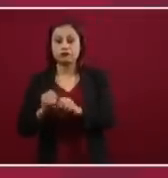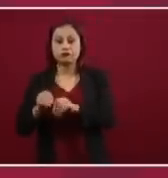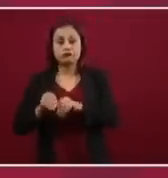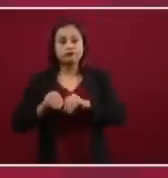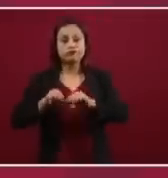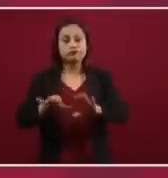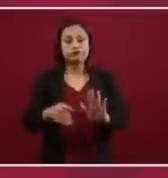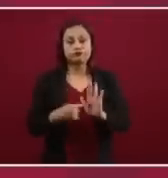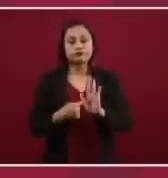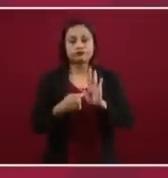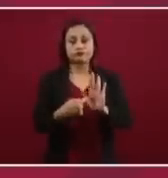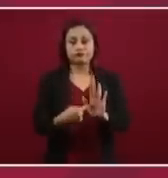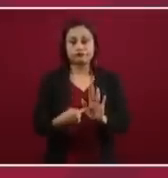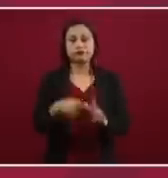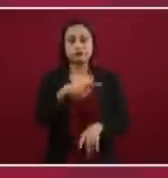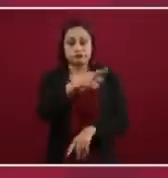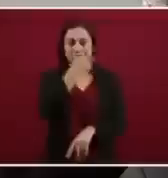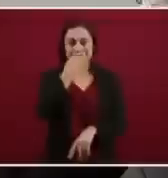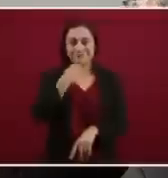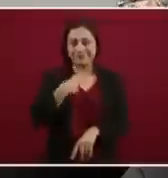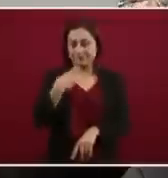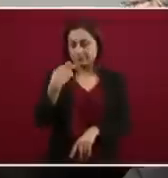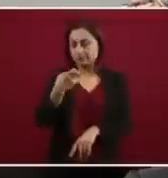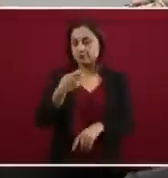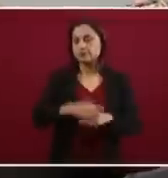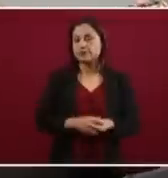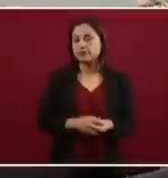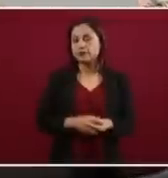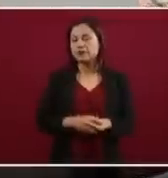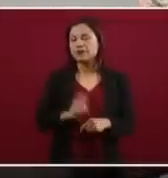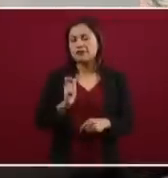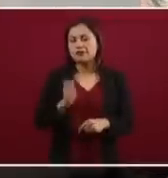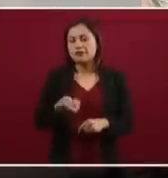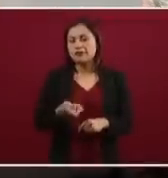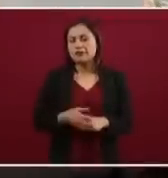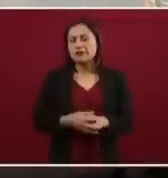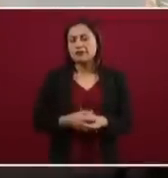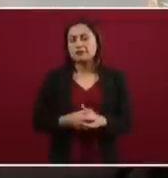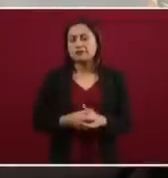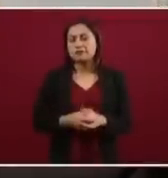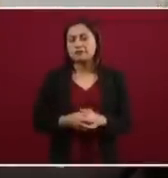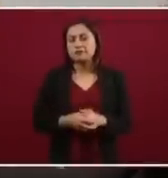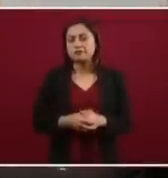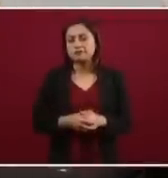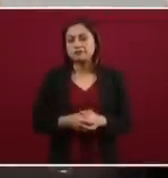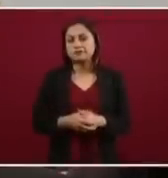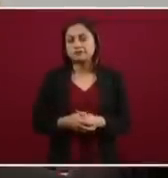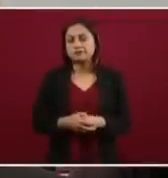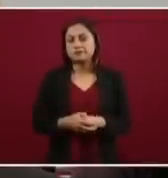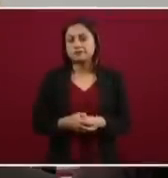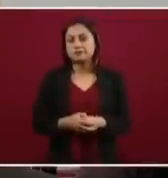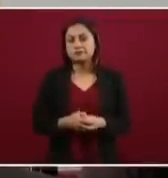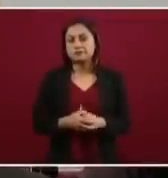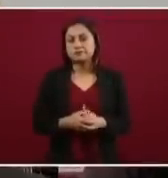además de lo que tú señalas, es de que por